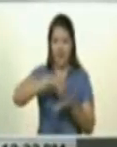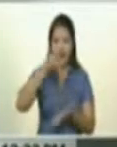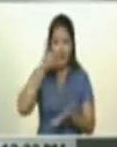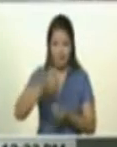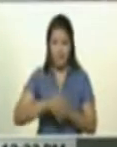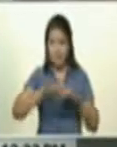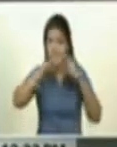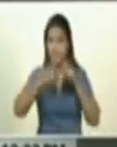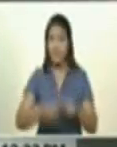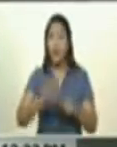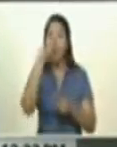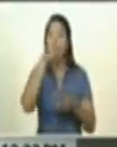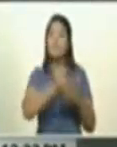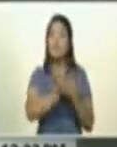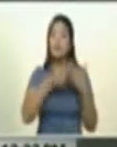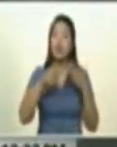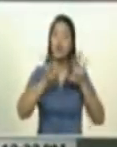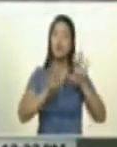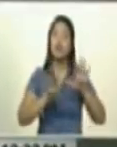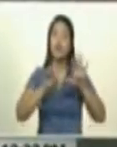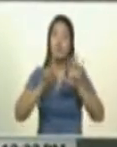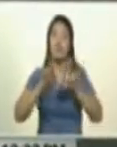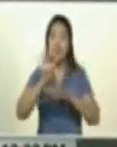un total de